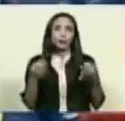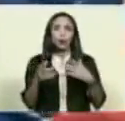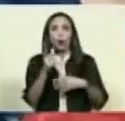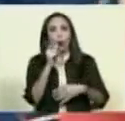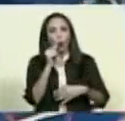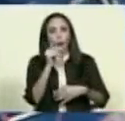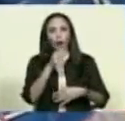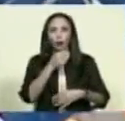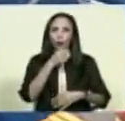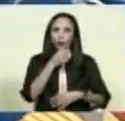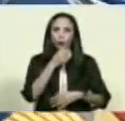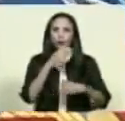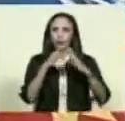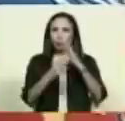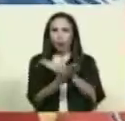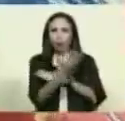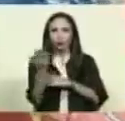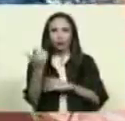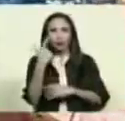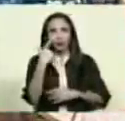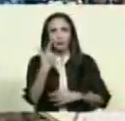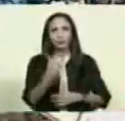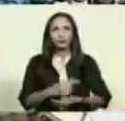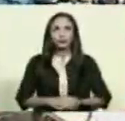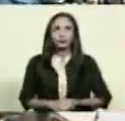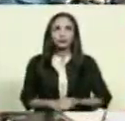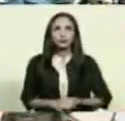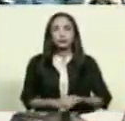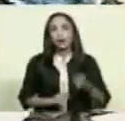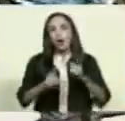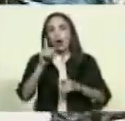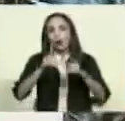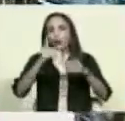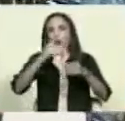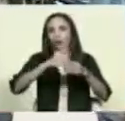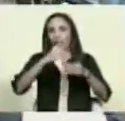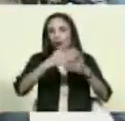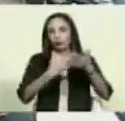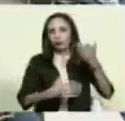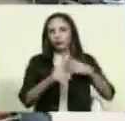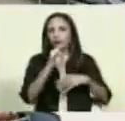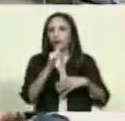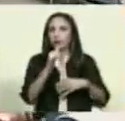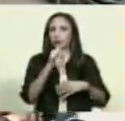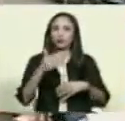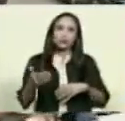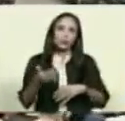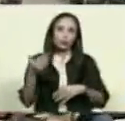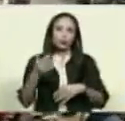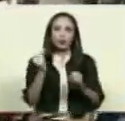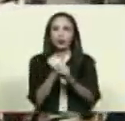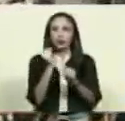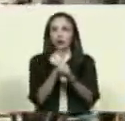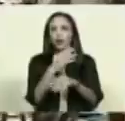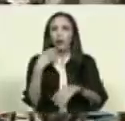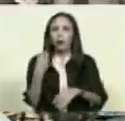Periodistas atentos. Algunos datos muy importantes del plan Chamba Juvenil.